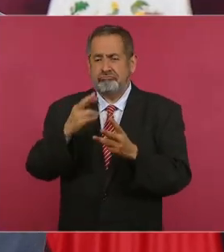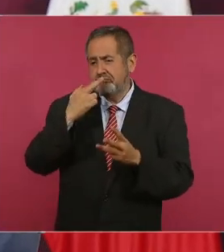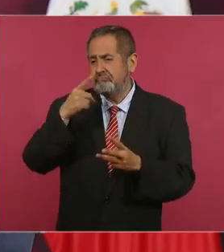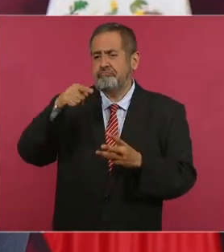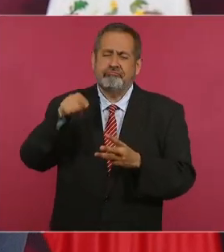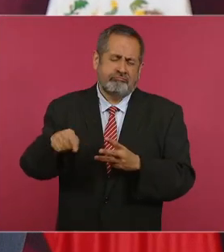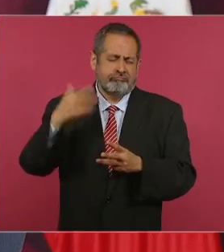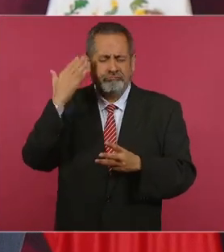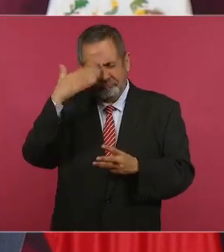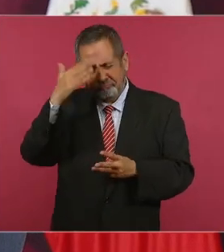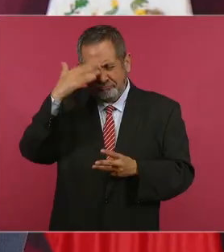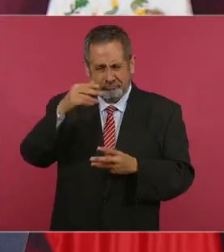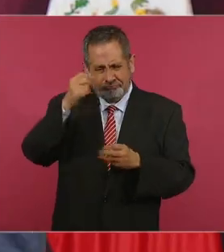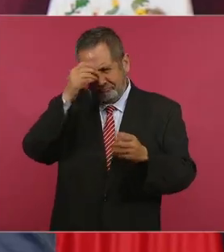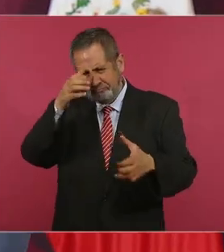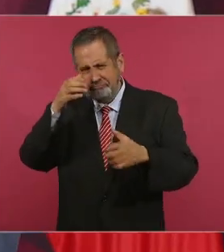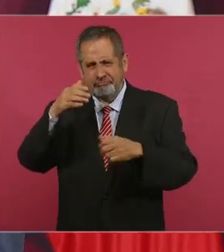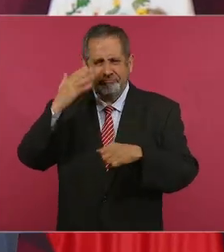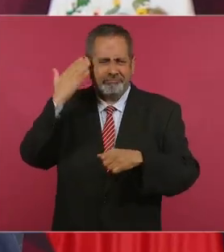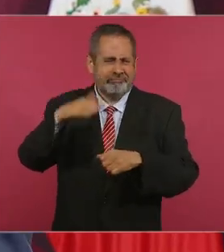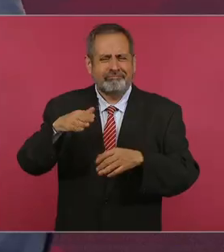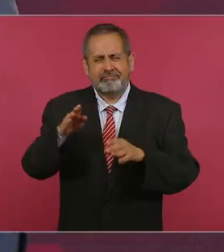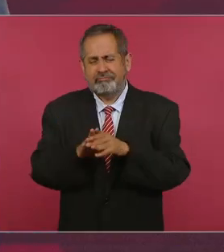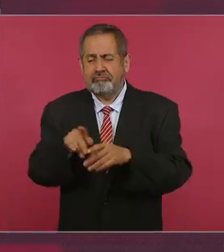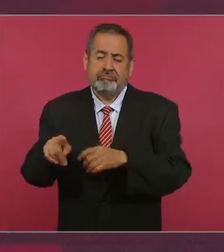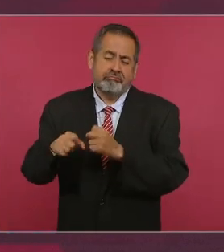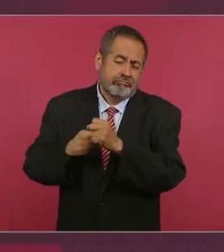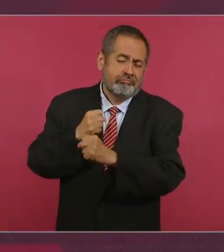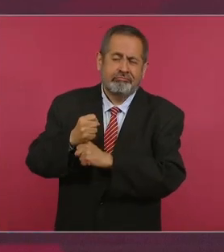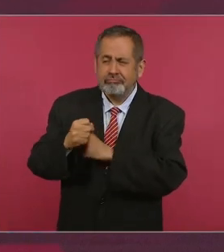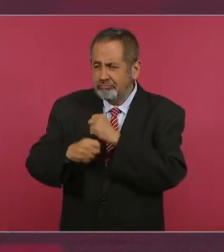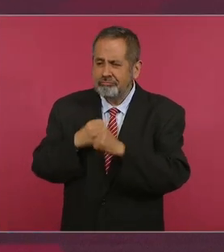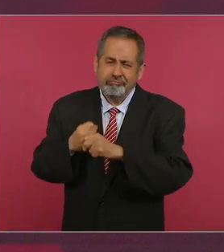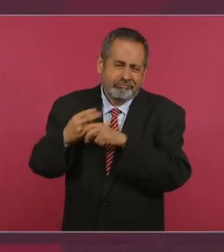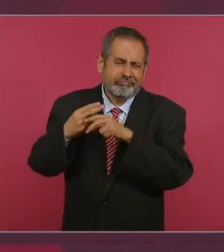preparada, la de la trayectoria